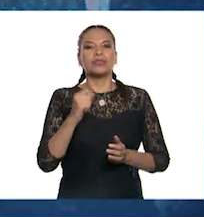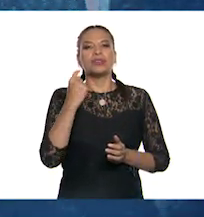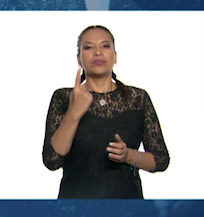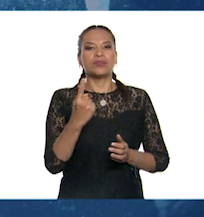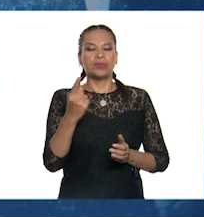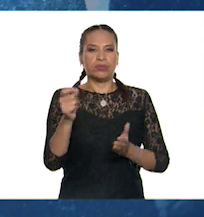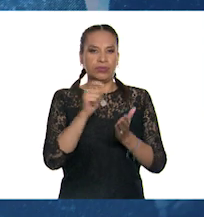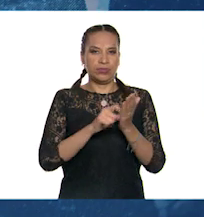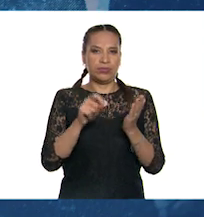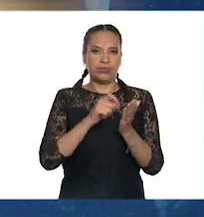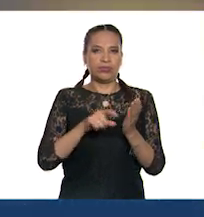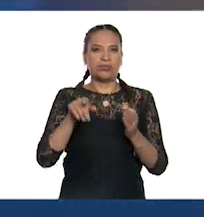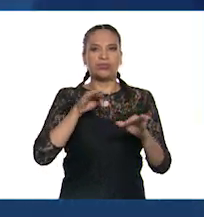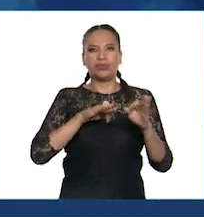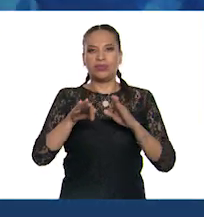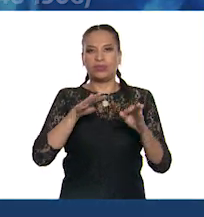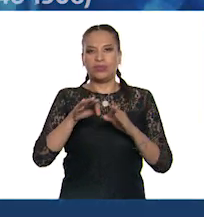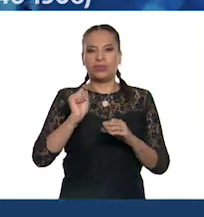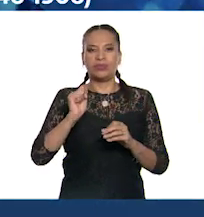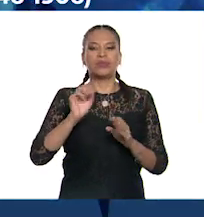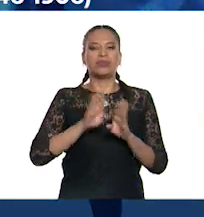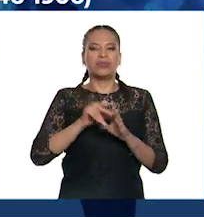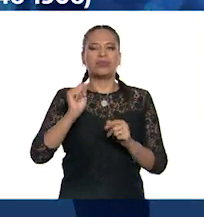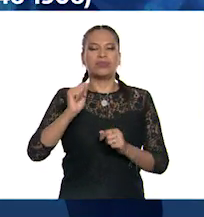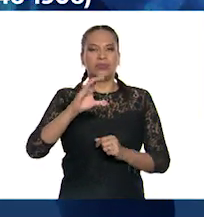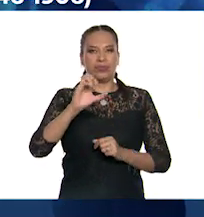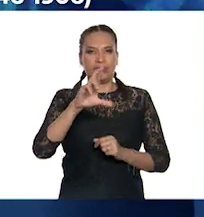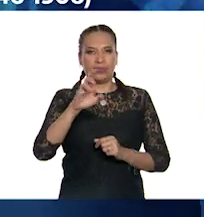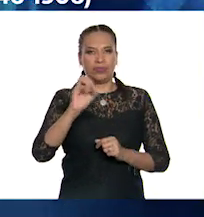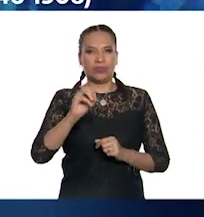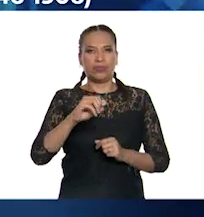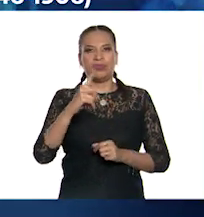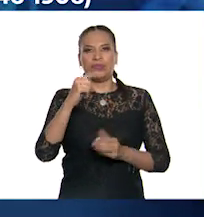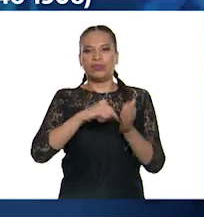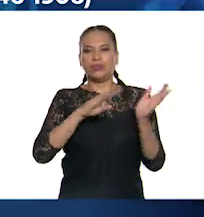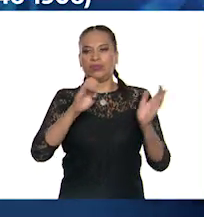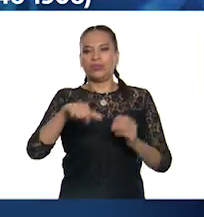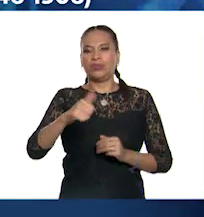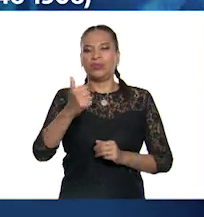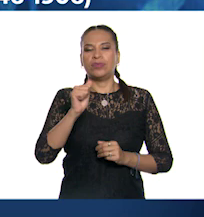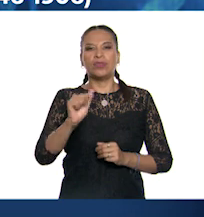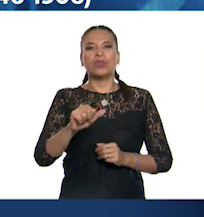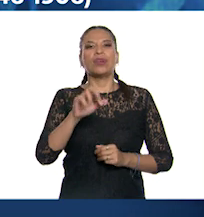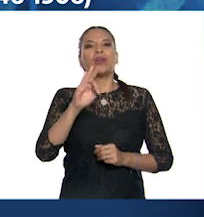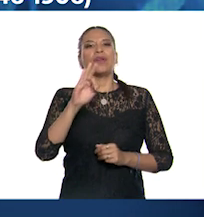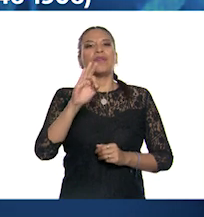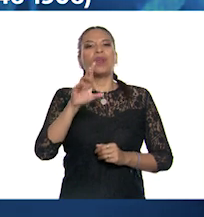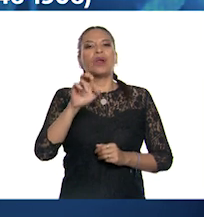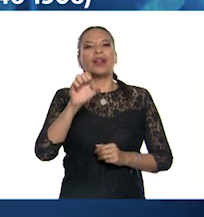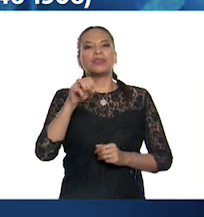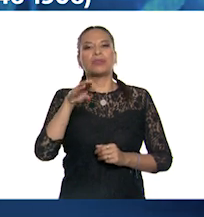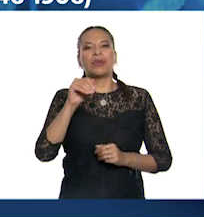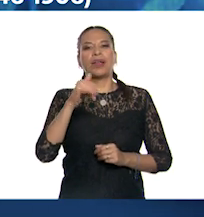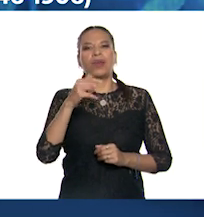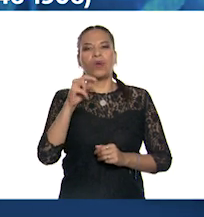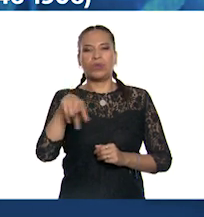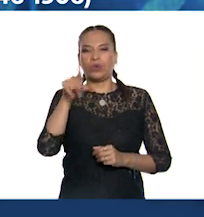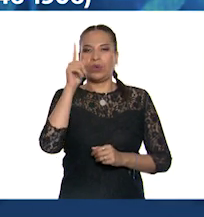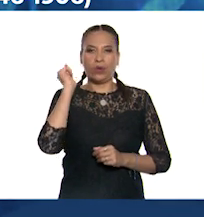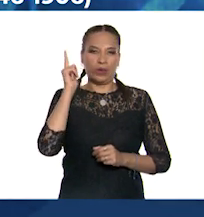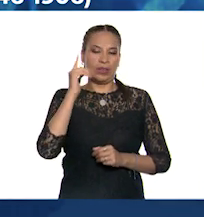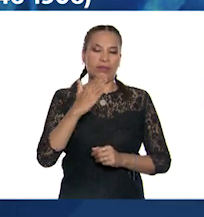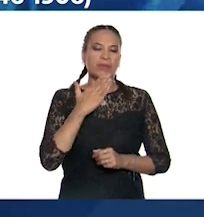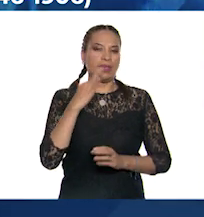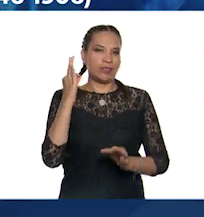uno del texto Trabaja, Cerebro, Trabaja, de 1911, de Ricardo Flores Magón. Así que espero que ya estén